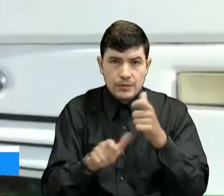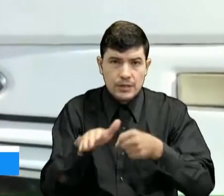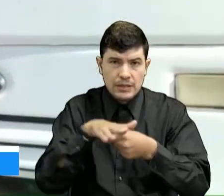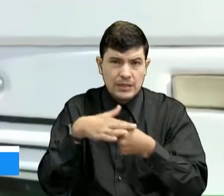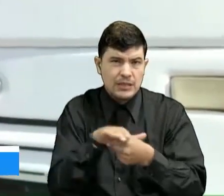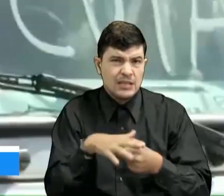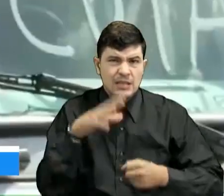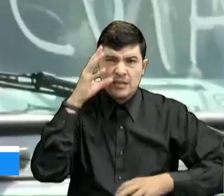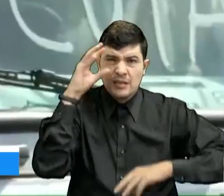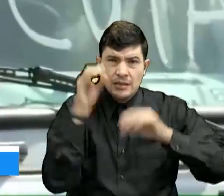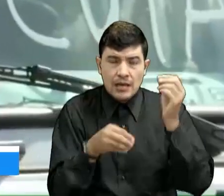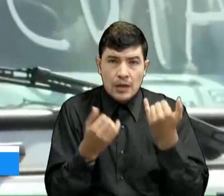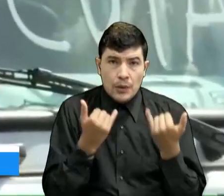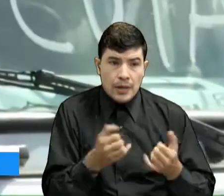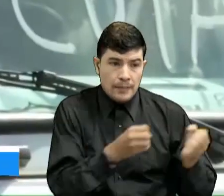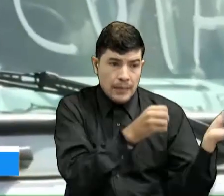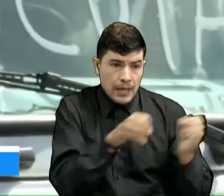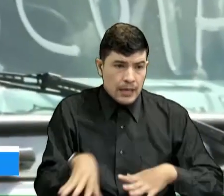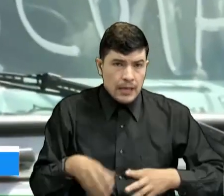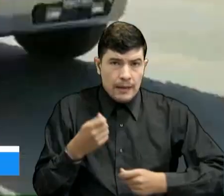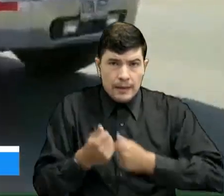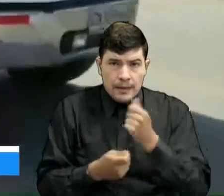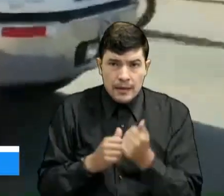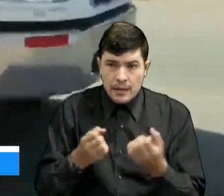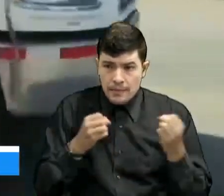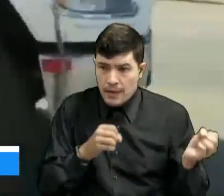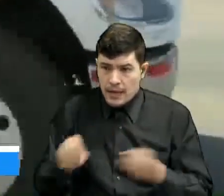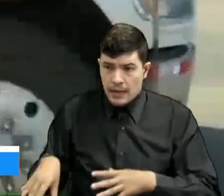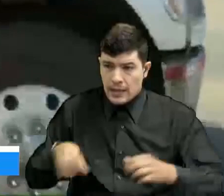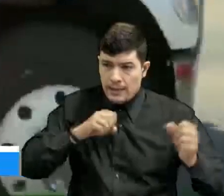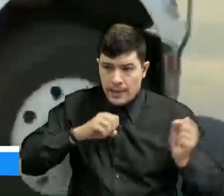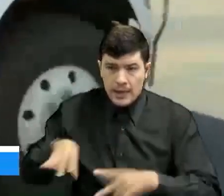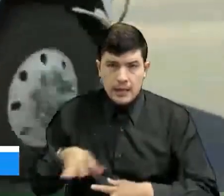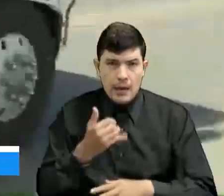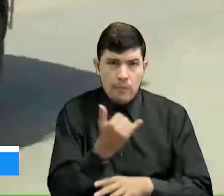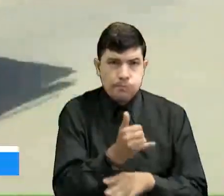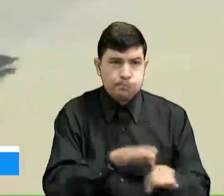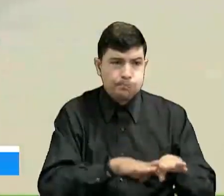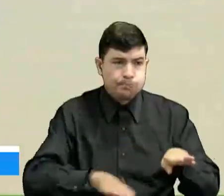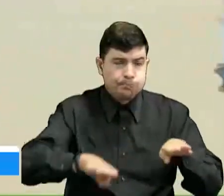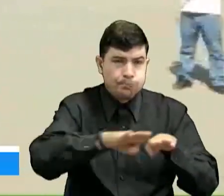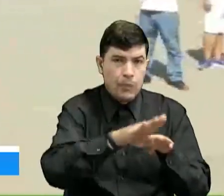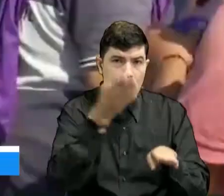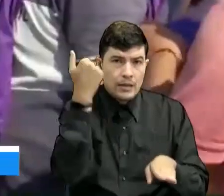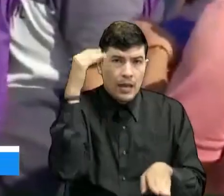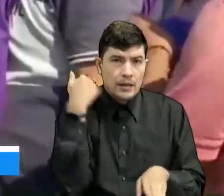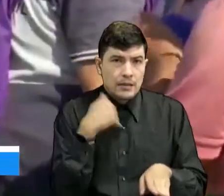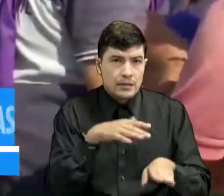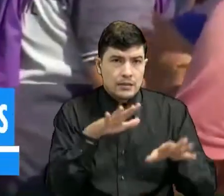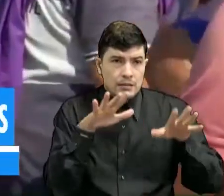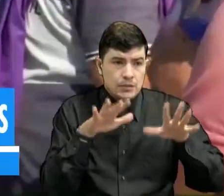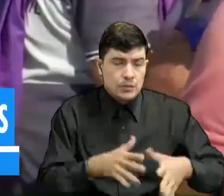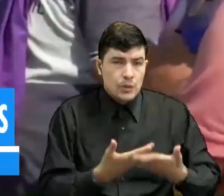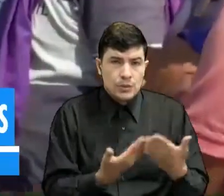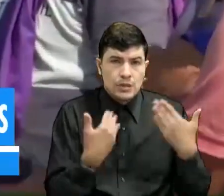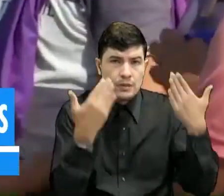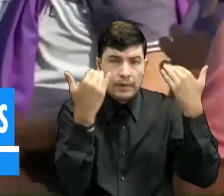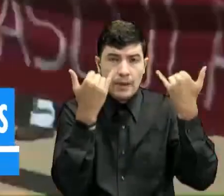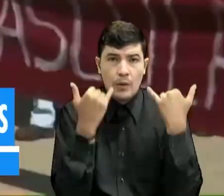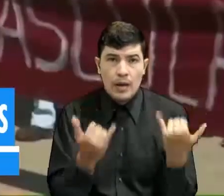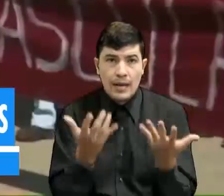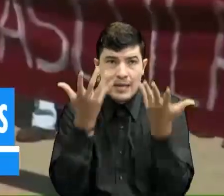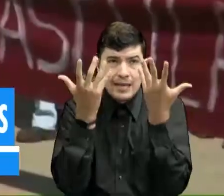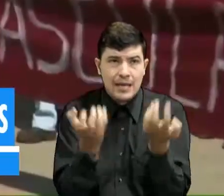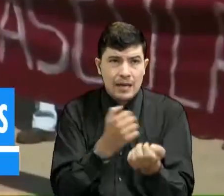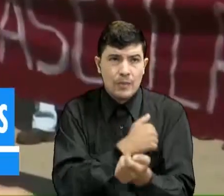vez aseguran que las pérdidas han venido en aumento con la activación de las básculas que no habían funcionado durante el confinamiento. Nosotros queremos que